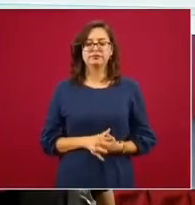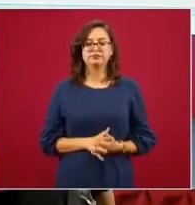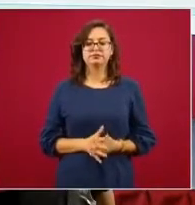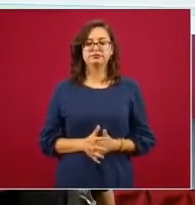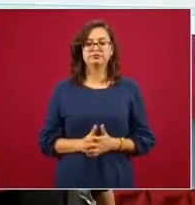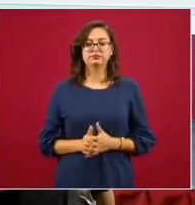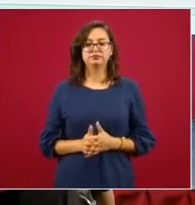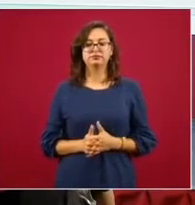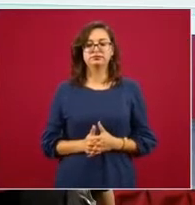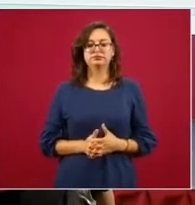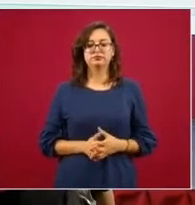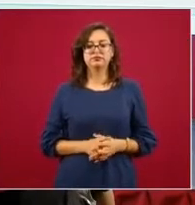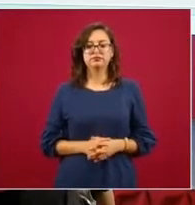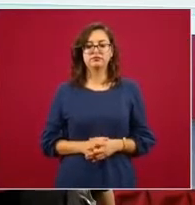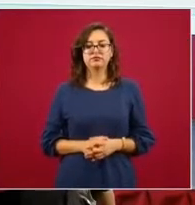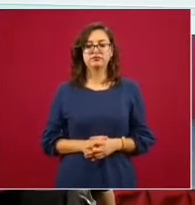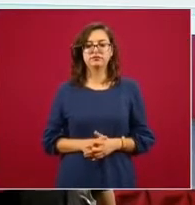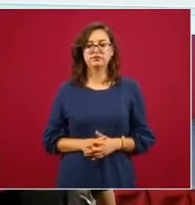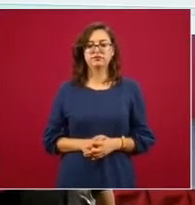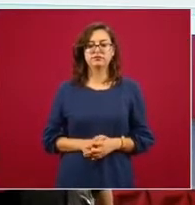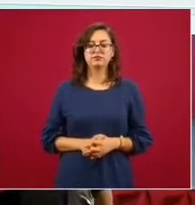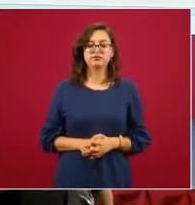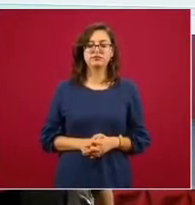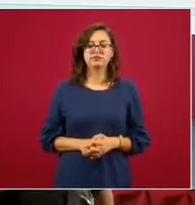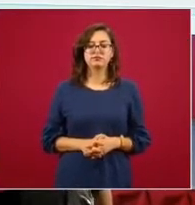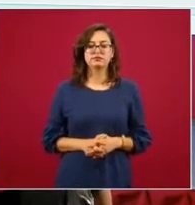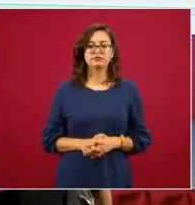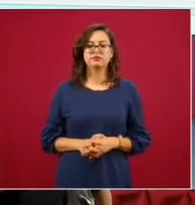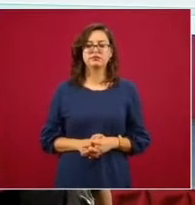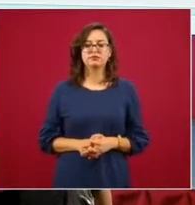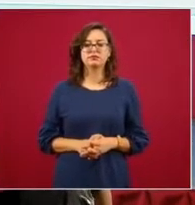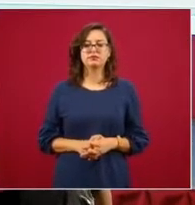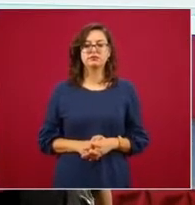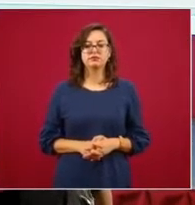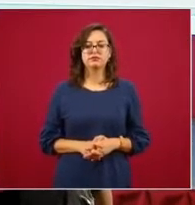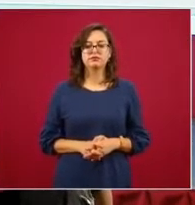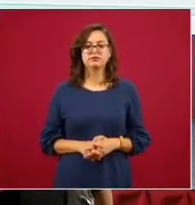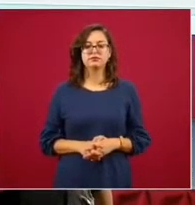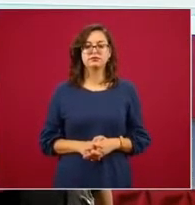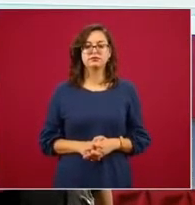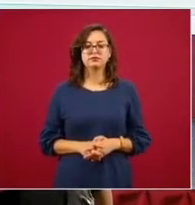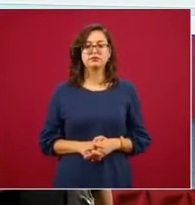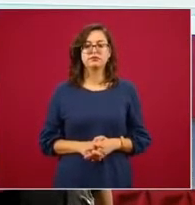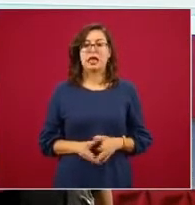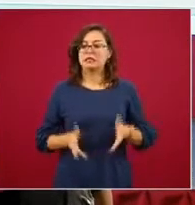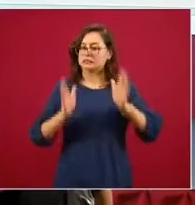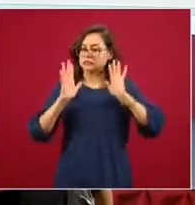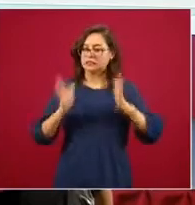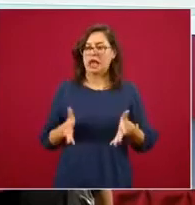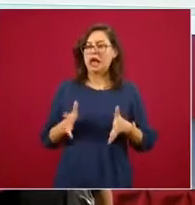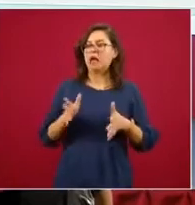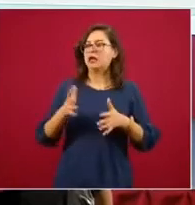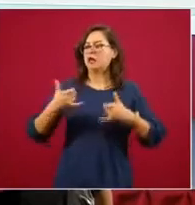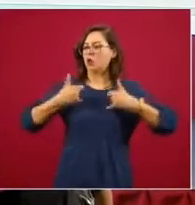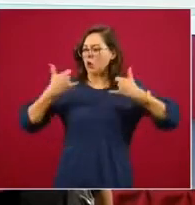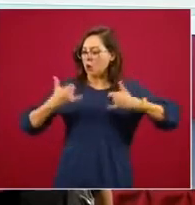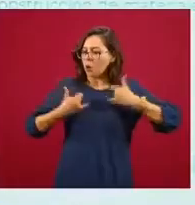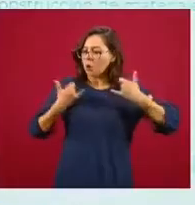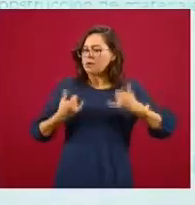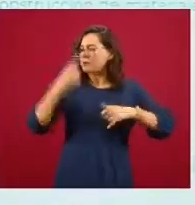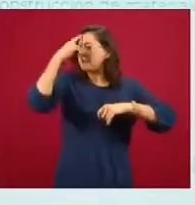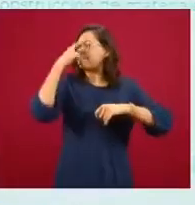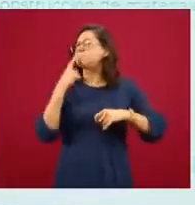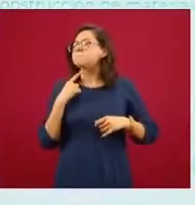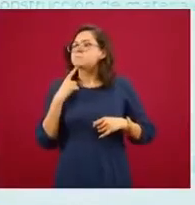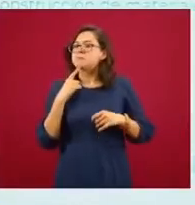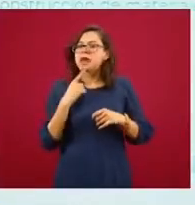Estos jóvenes, una vez que ya se hizo el perfil, es importante recalcar aquí que un grupo